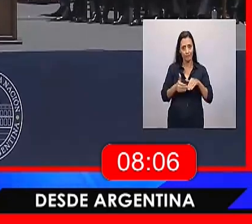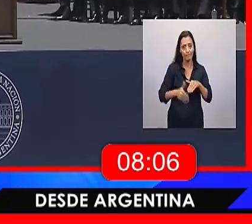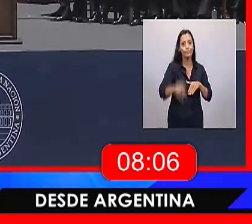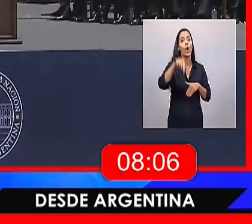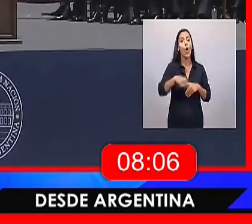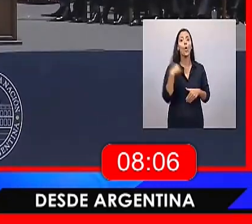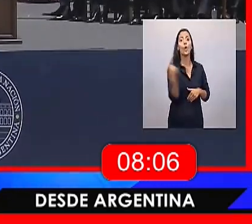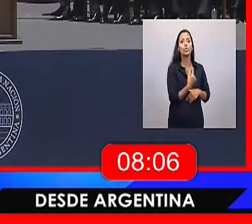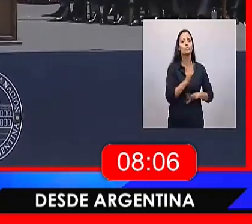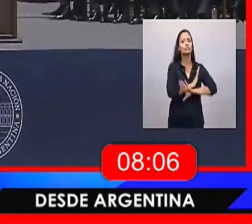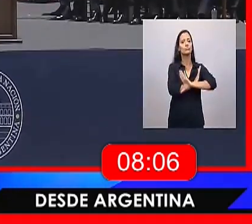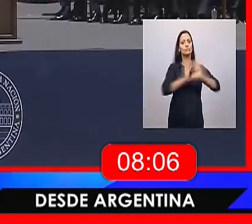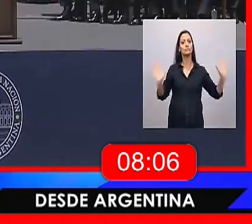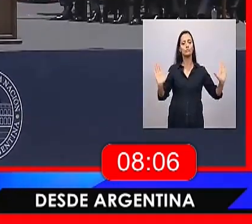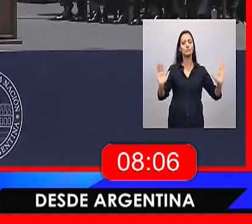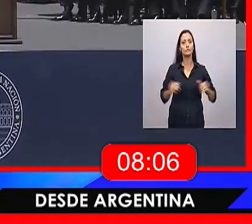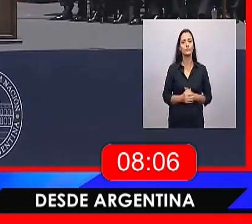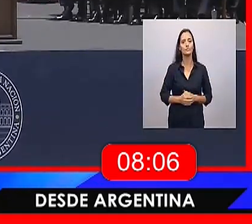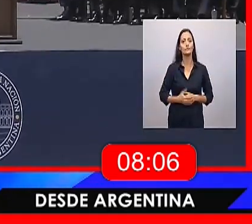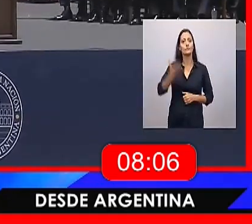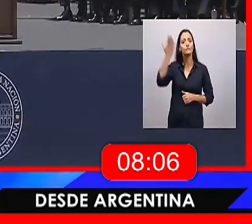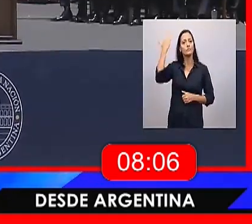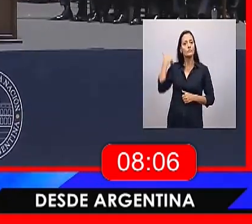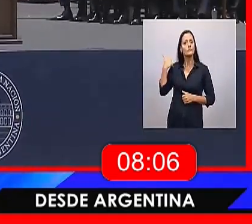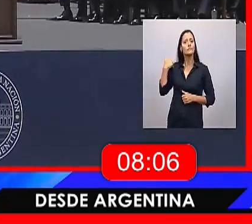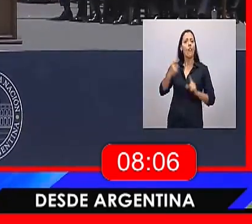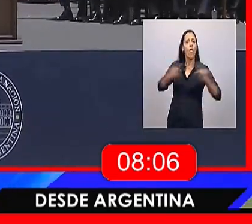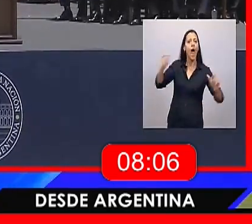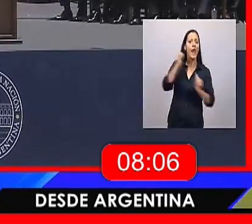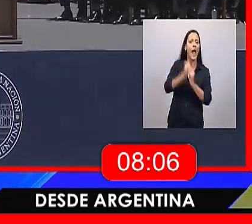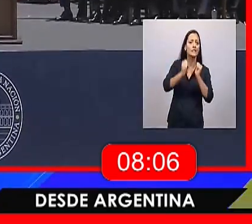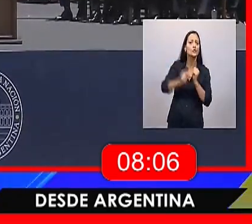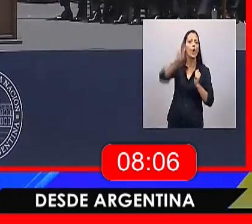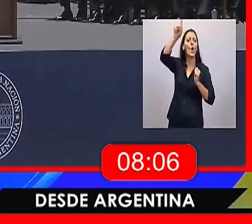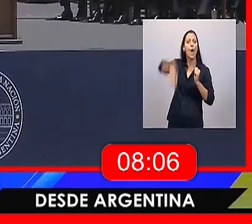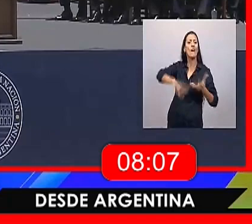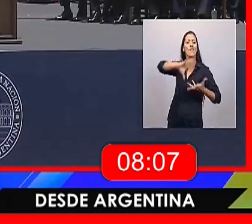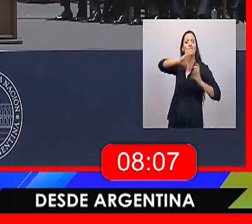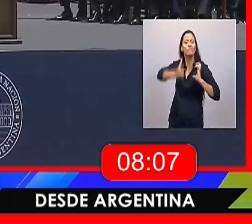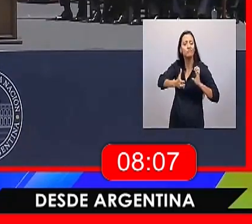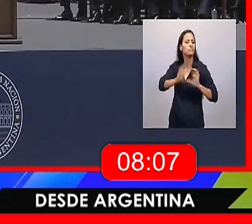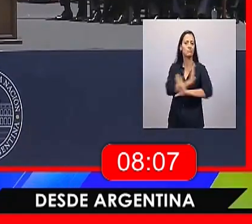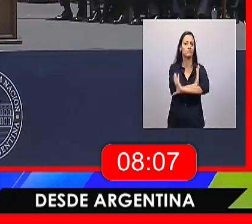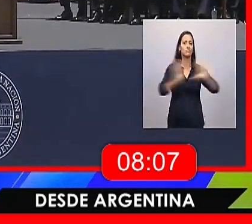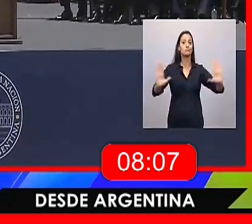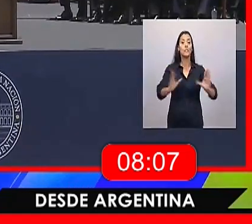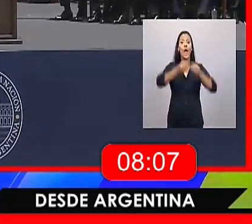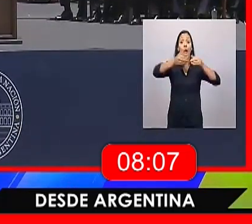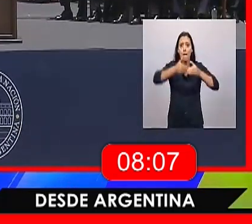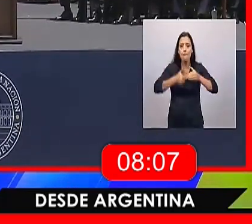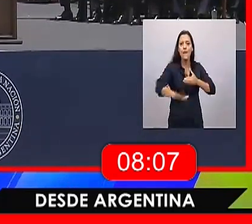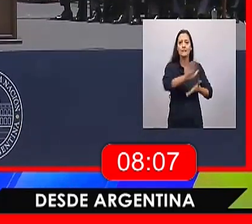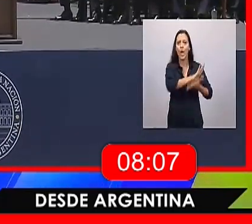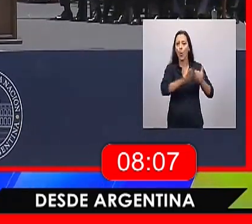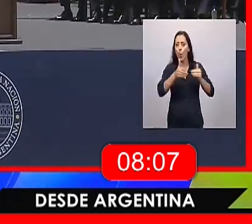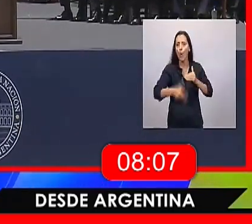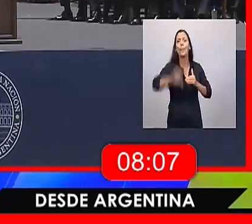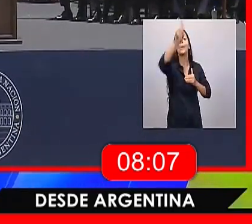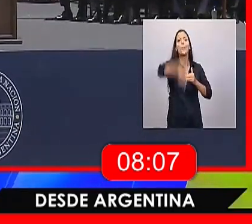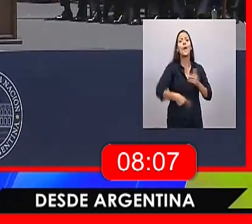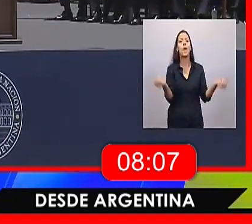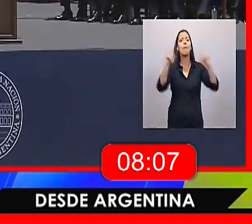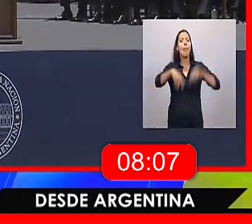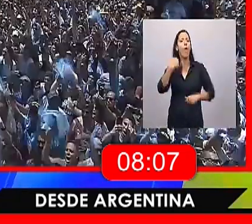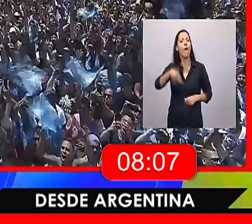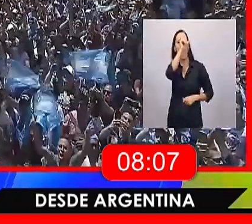buena aventura, ¿no? Para el nuevo presidente. La mayoría de la sociedad sabe que estamos atravesando una crisis muy profunda, que es una crisis que lleva